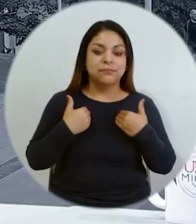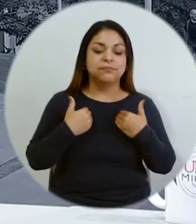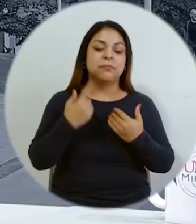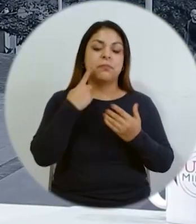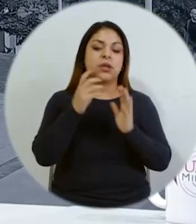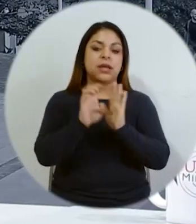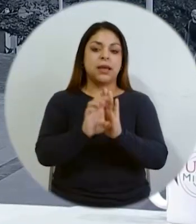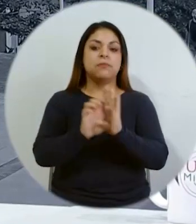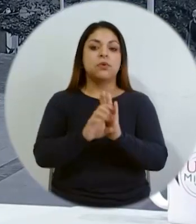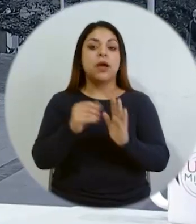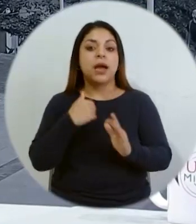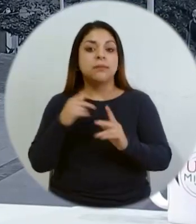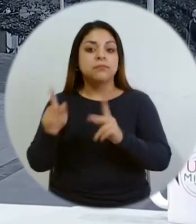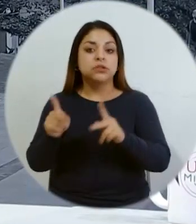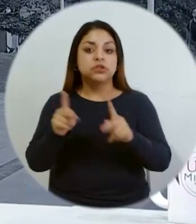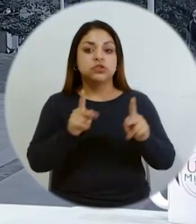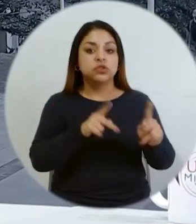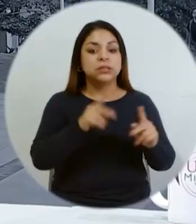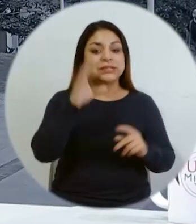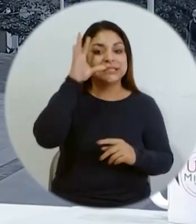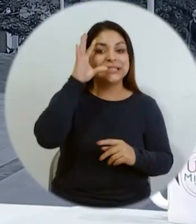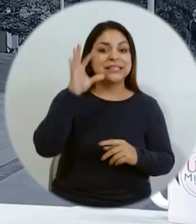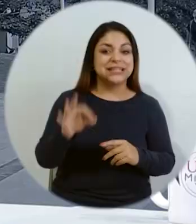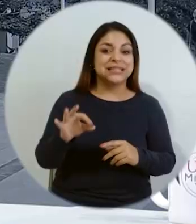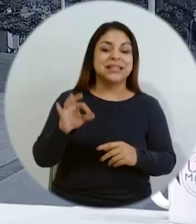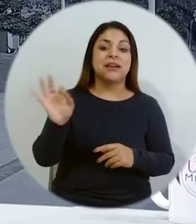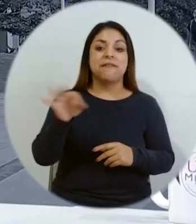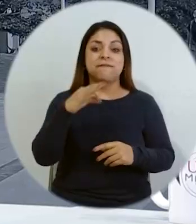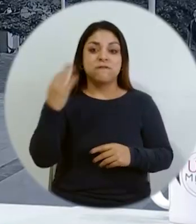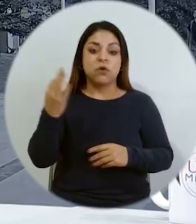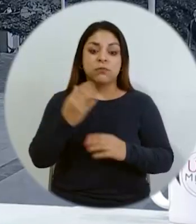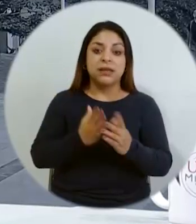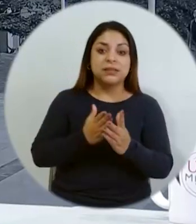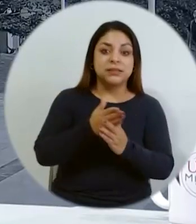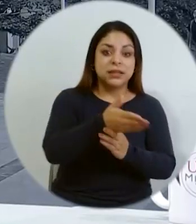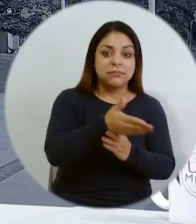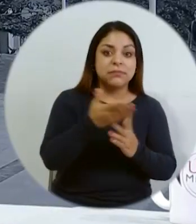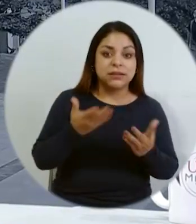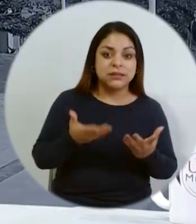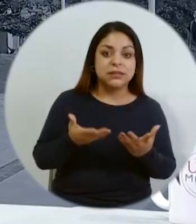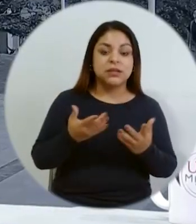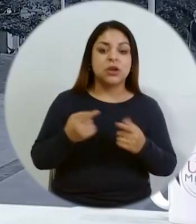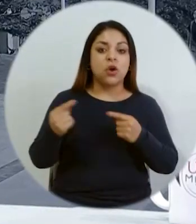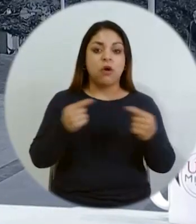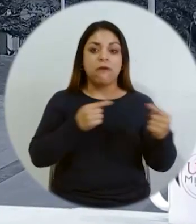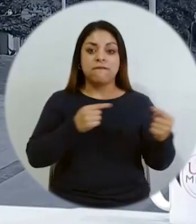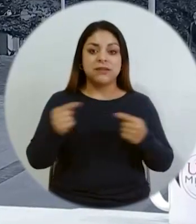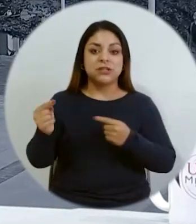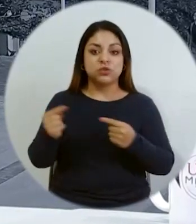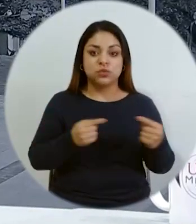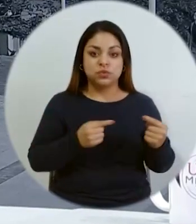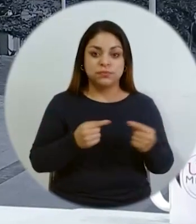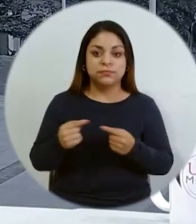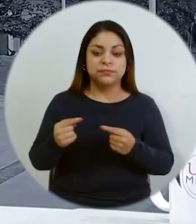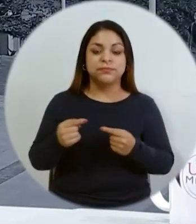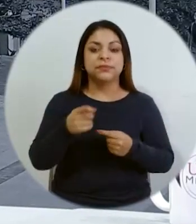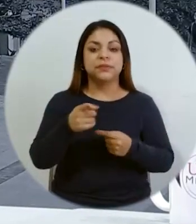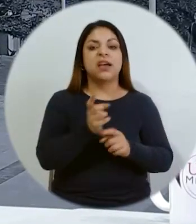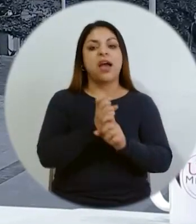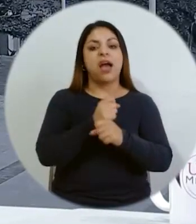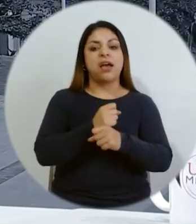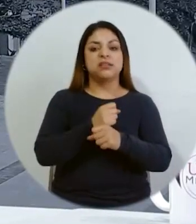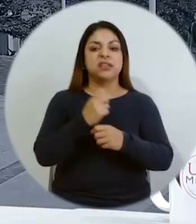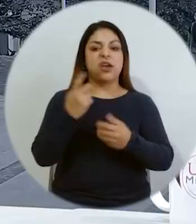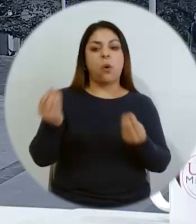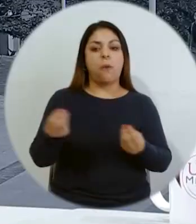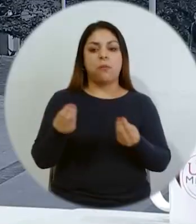hay personas que creen que la forma de intervenir en conflictos es